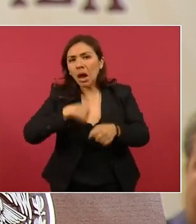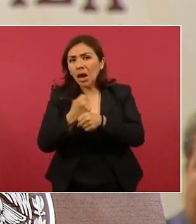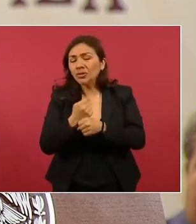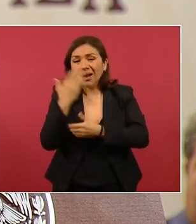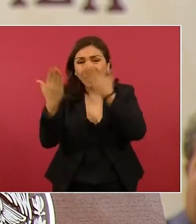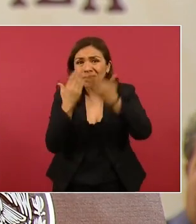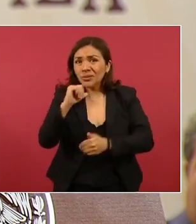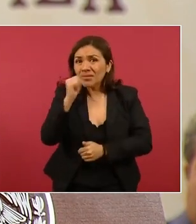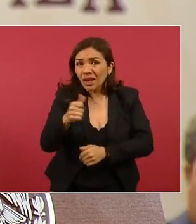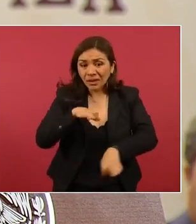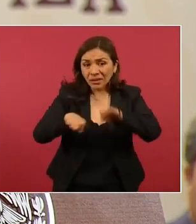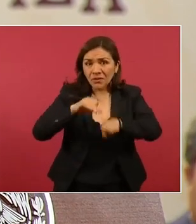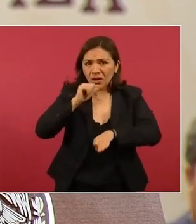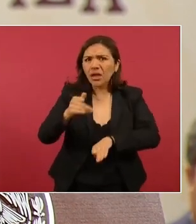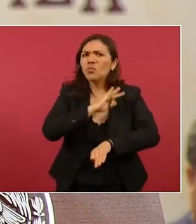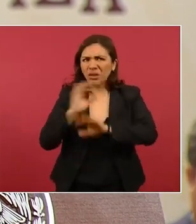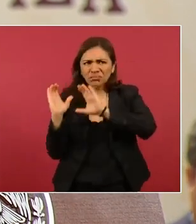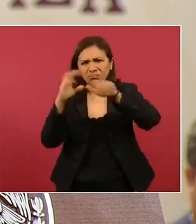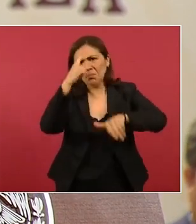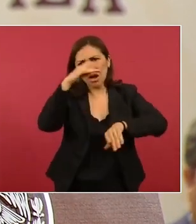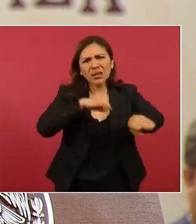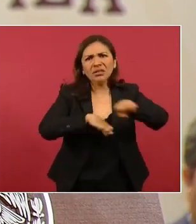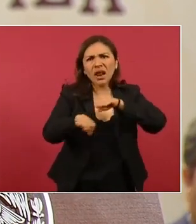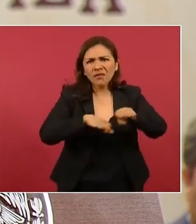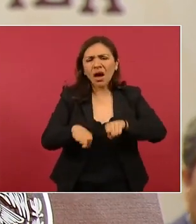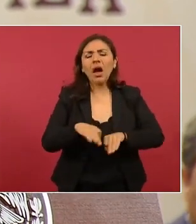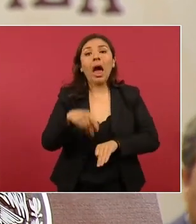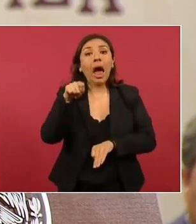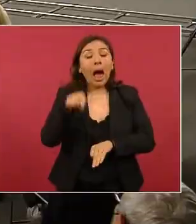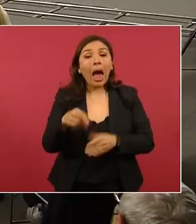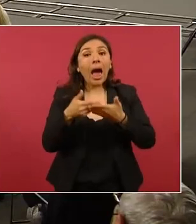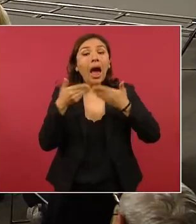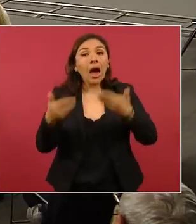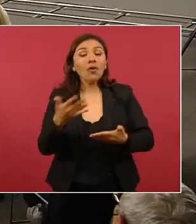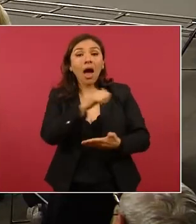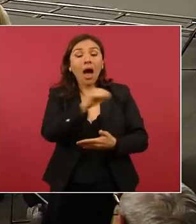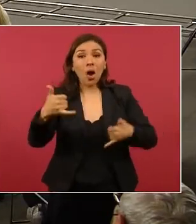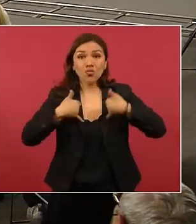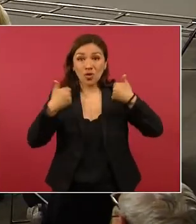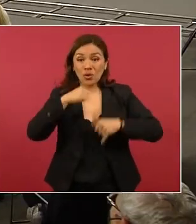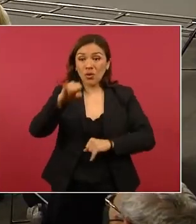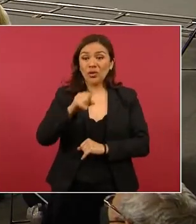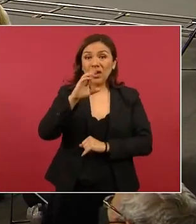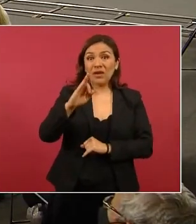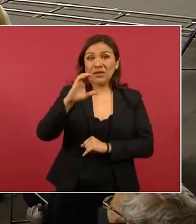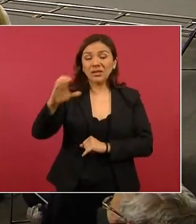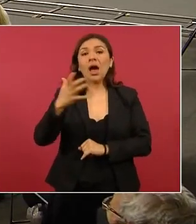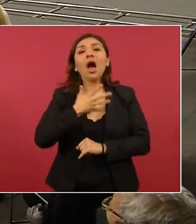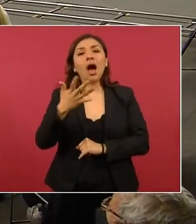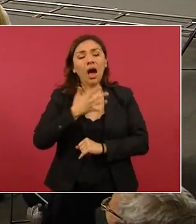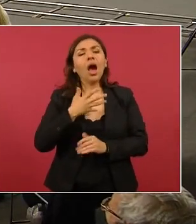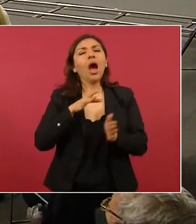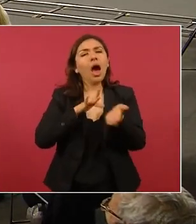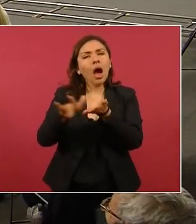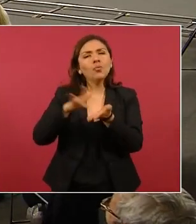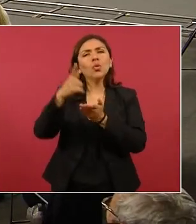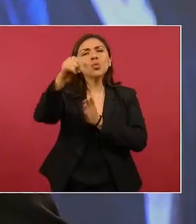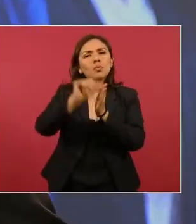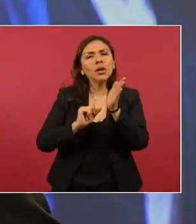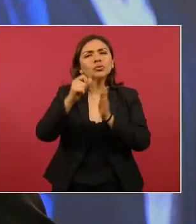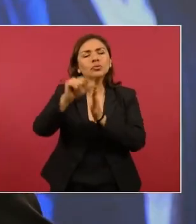trabajan en actividades productivas y empleo. Y actualmente los Jóvenes Construyendo el Futuro reciben un apoyo mensual de